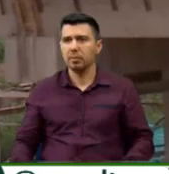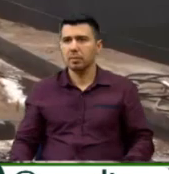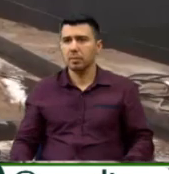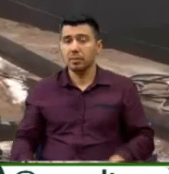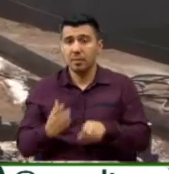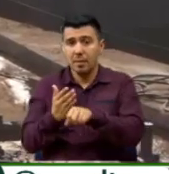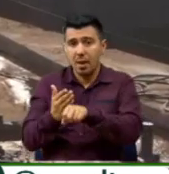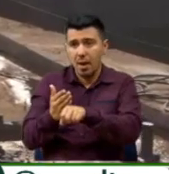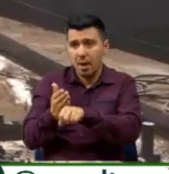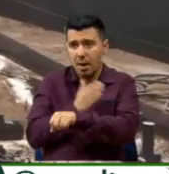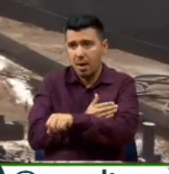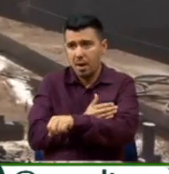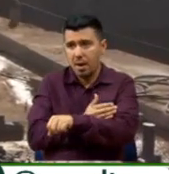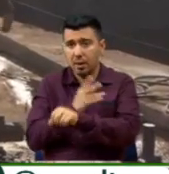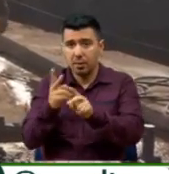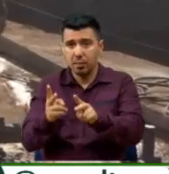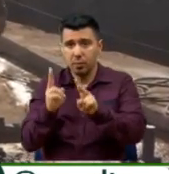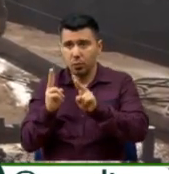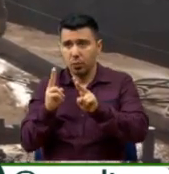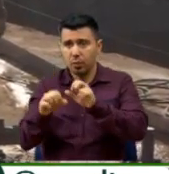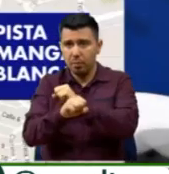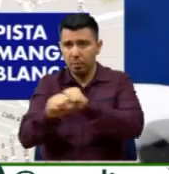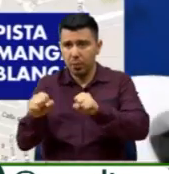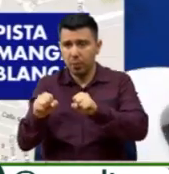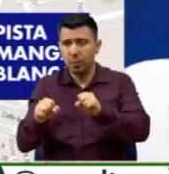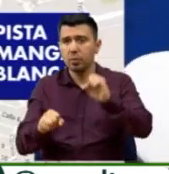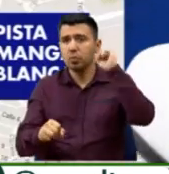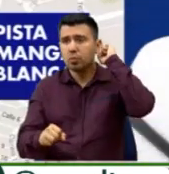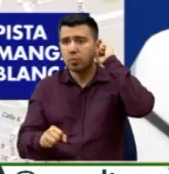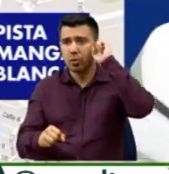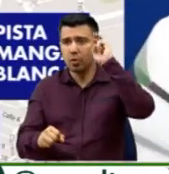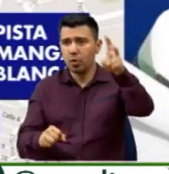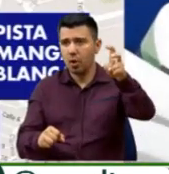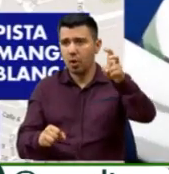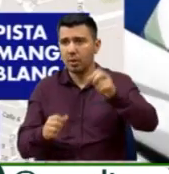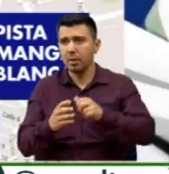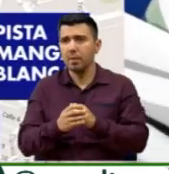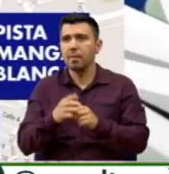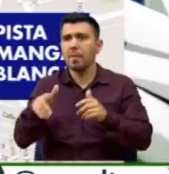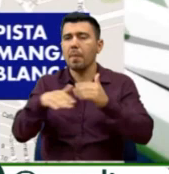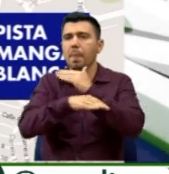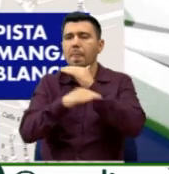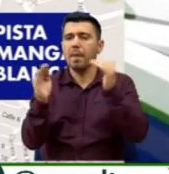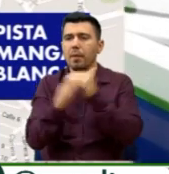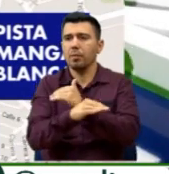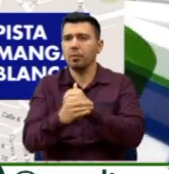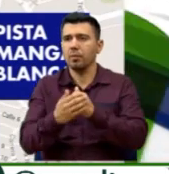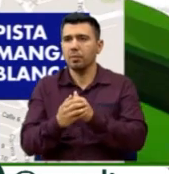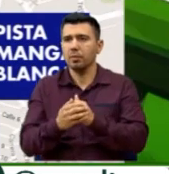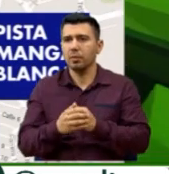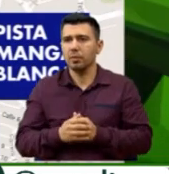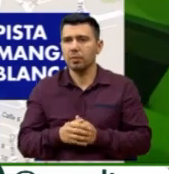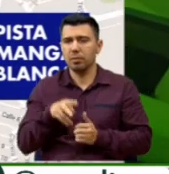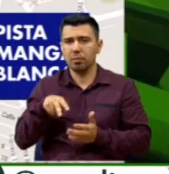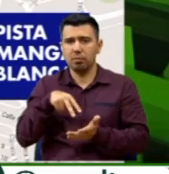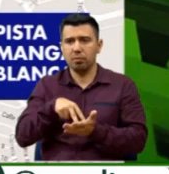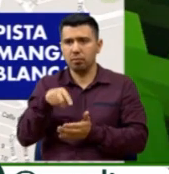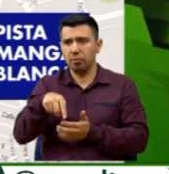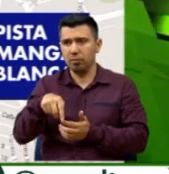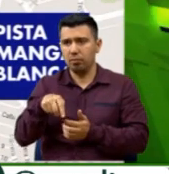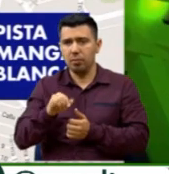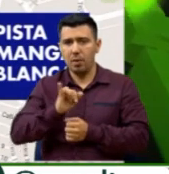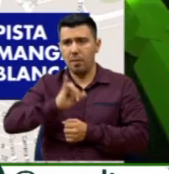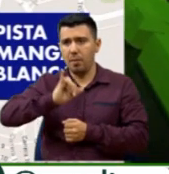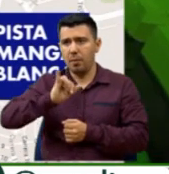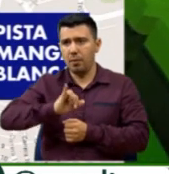Antes de la implosión del puente, sentido sur-norte, autopista desde la paralela de la estación oriental de Provenza,